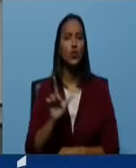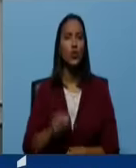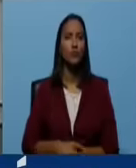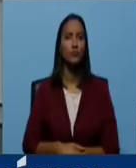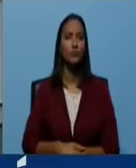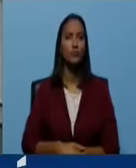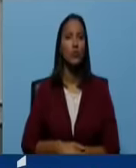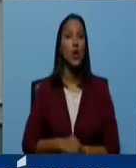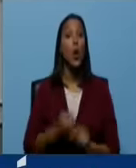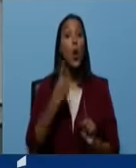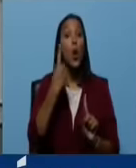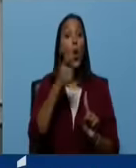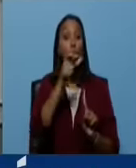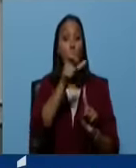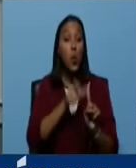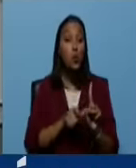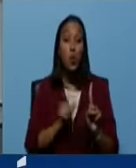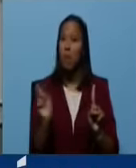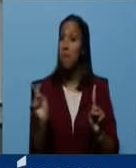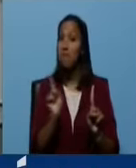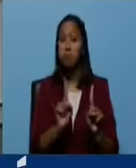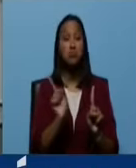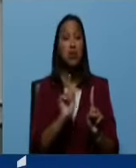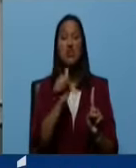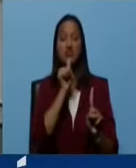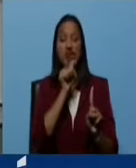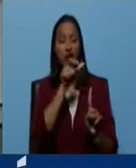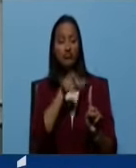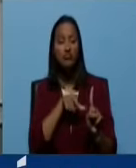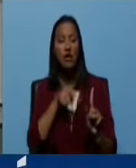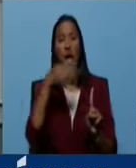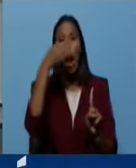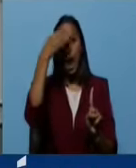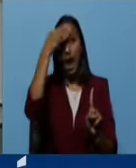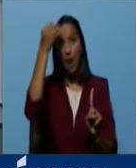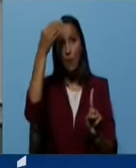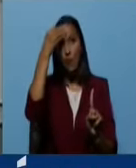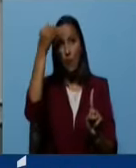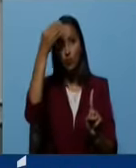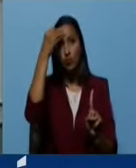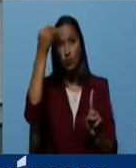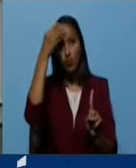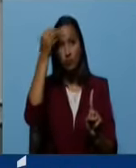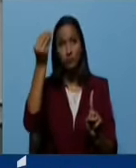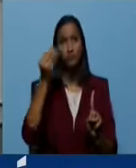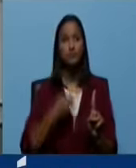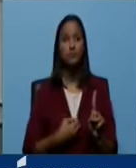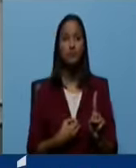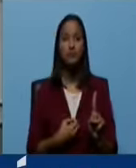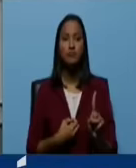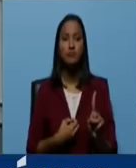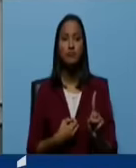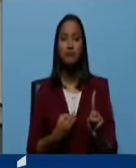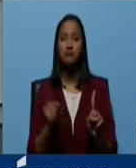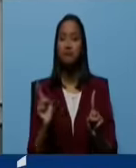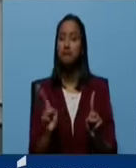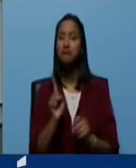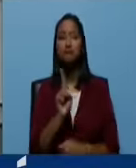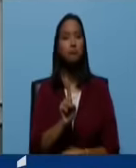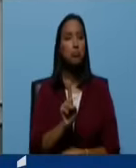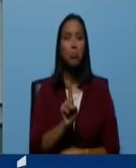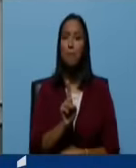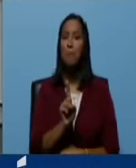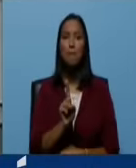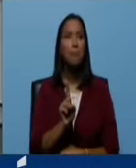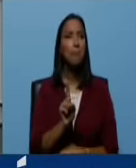Edmundo González Urrutia, que brilló por su ausencia, desacatando el emplazamiento